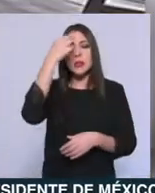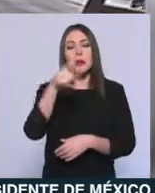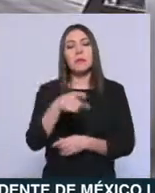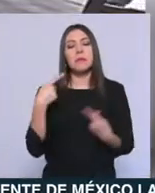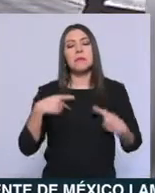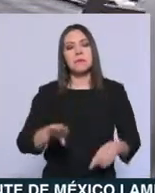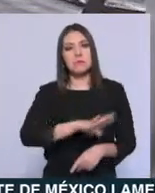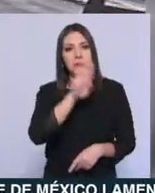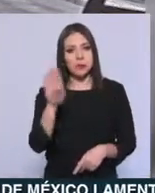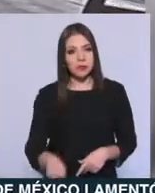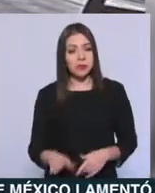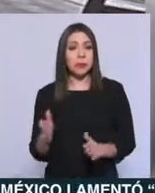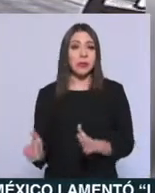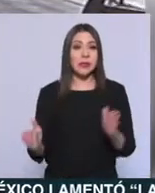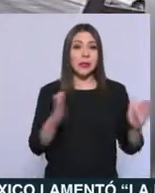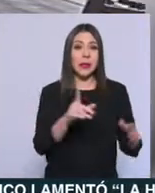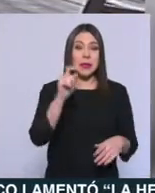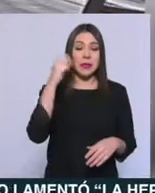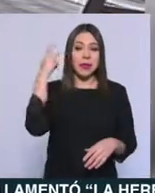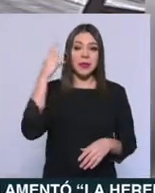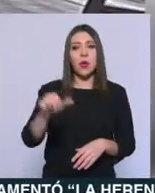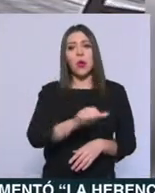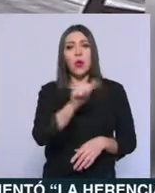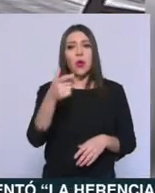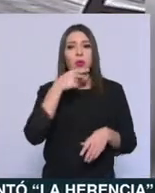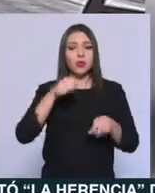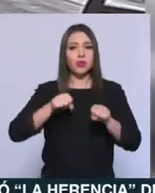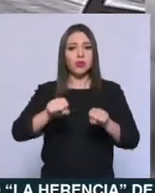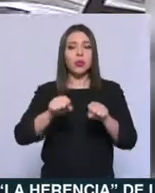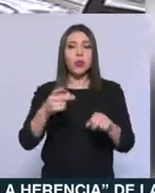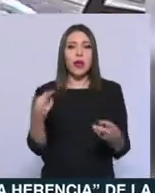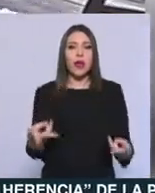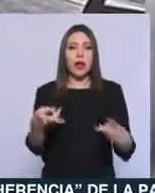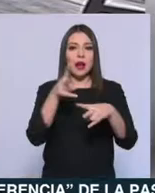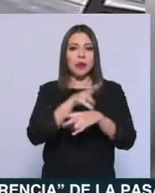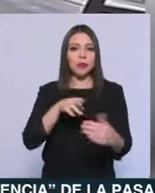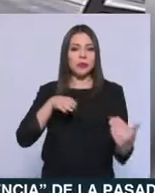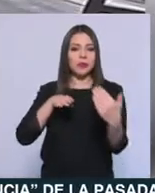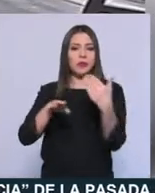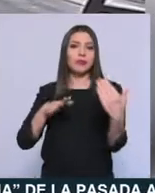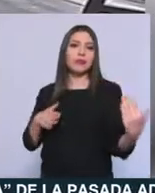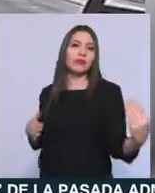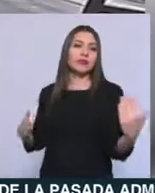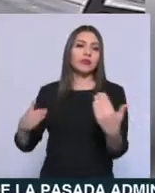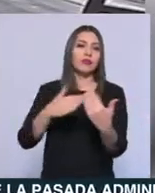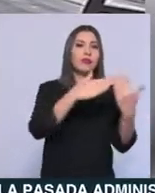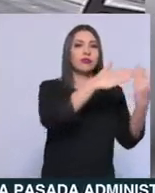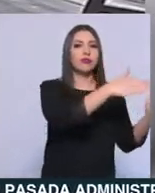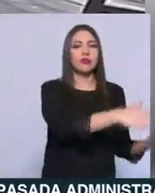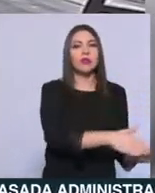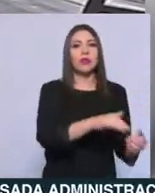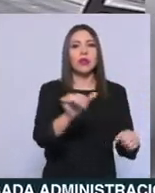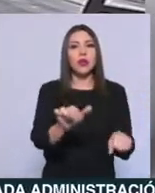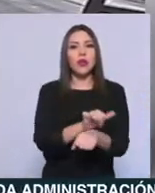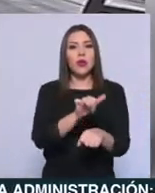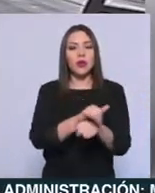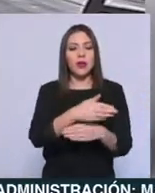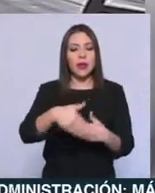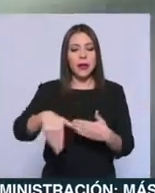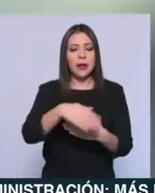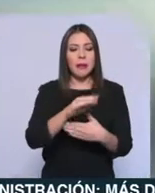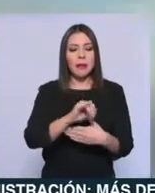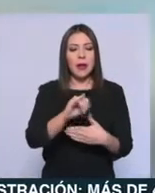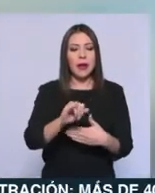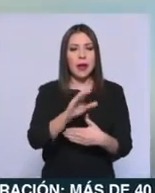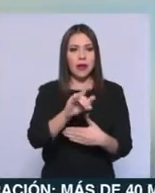20 de marzo, otro usuario fue arrollado por un auto que circulaba en sentido contrario en la calle de Baja California, al cruce con Medellín, en la colonia